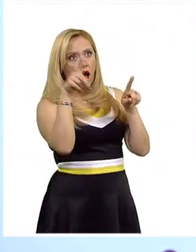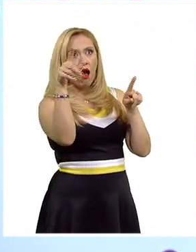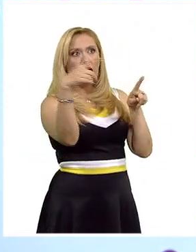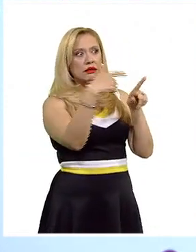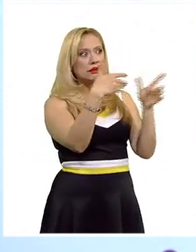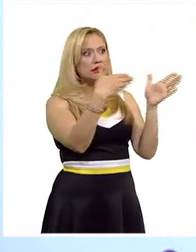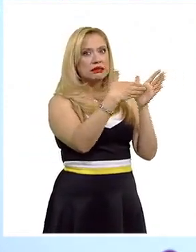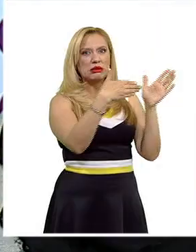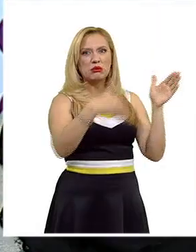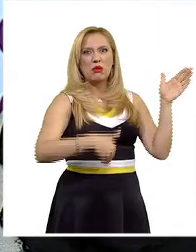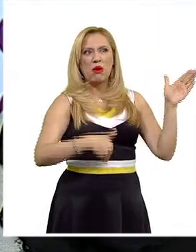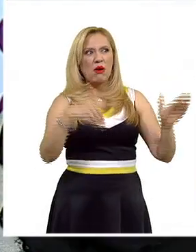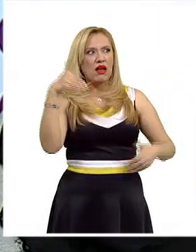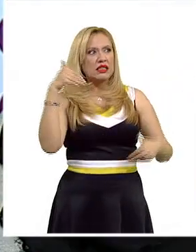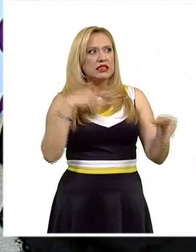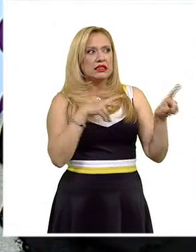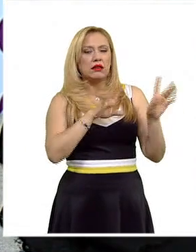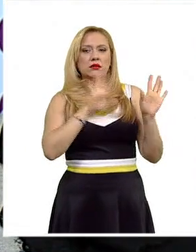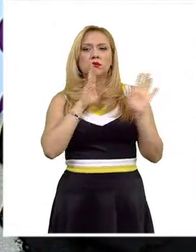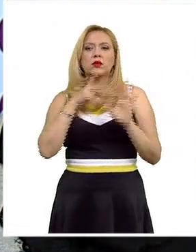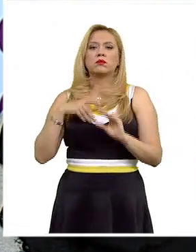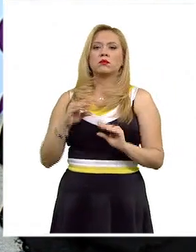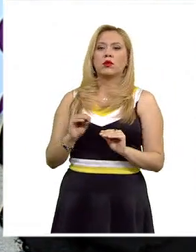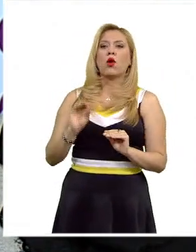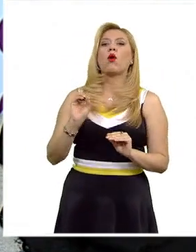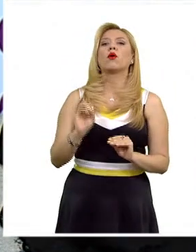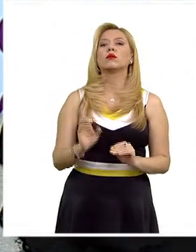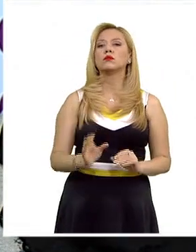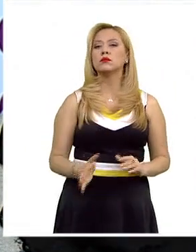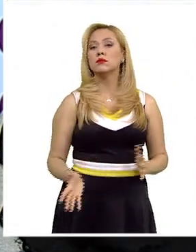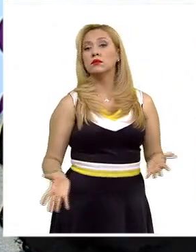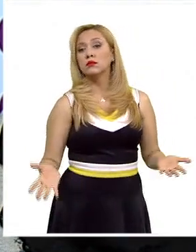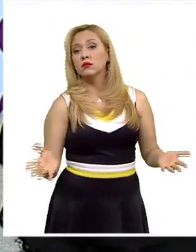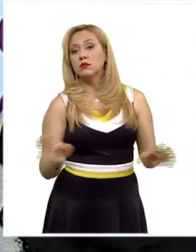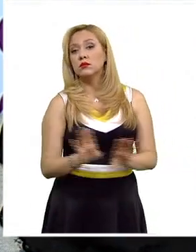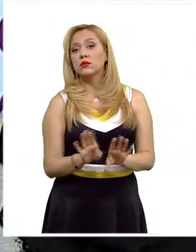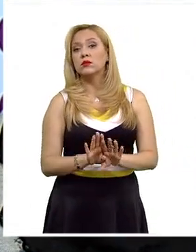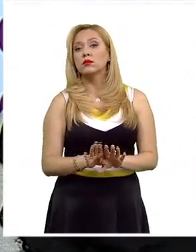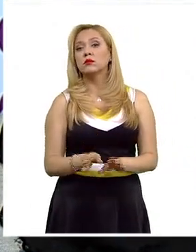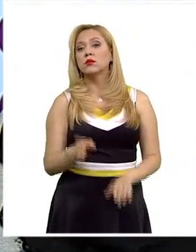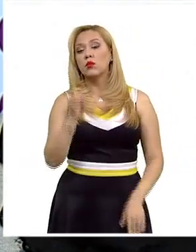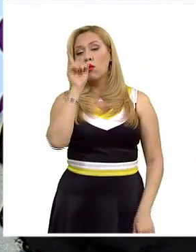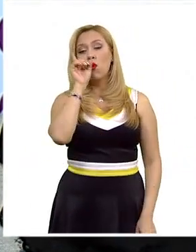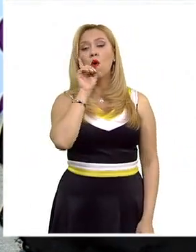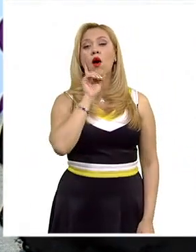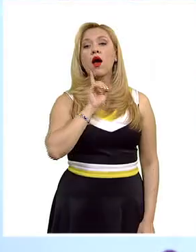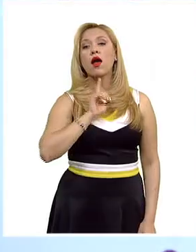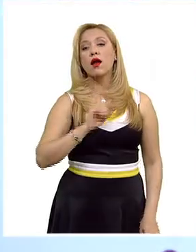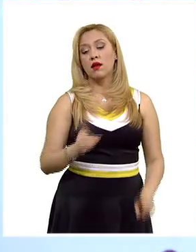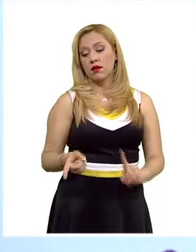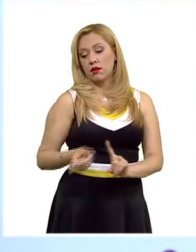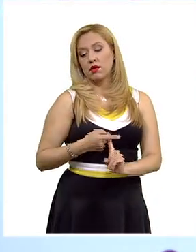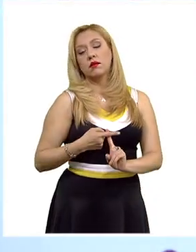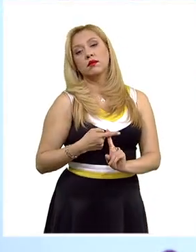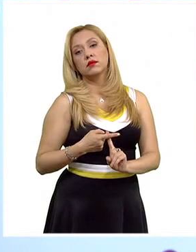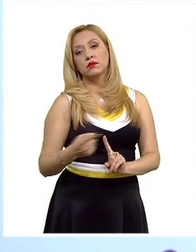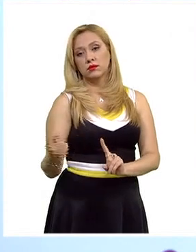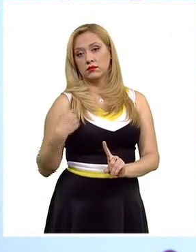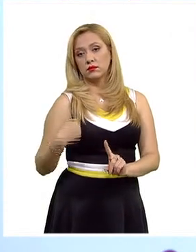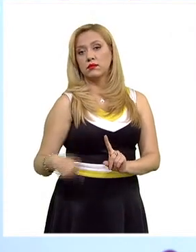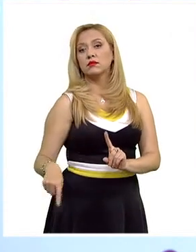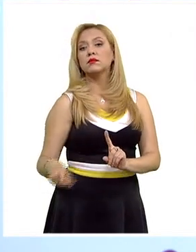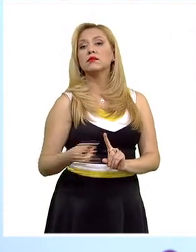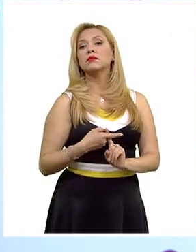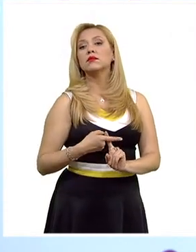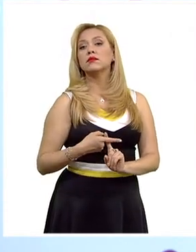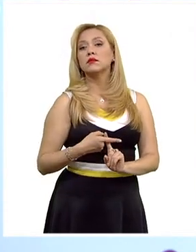y también hay el abierto chantaje sexual, donde se le piden a las mujeres favores de tipo sexual con